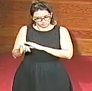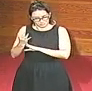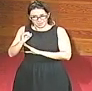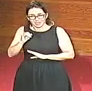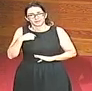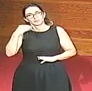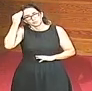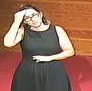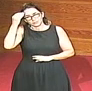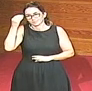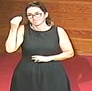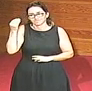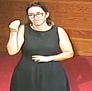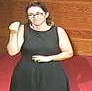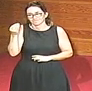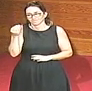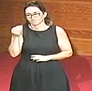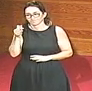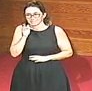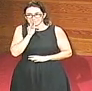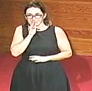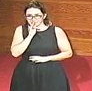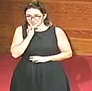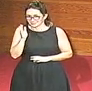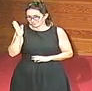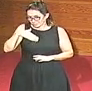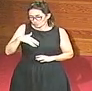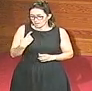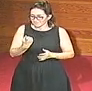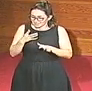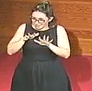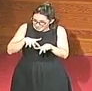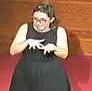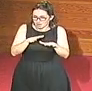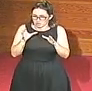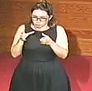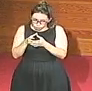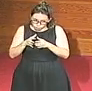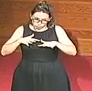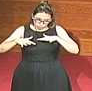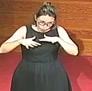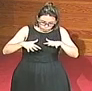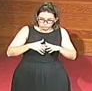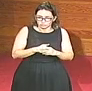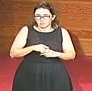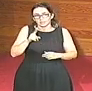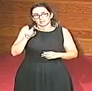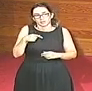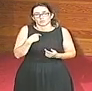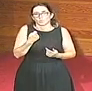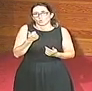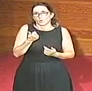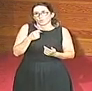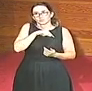decir, todavía hay hartazgo, hay escepticismo, pero falta ese movimiento, ¿no? Y me llama la atención también que cuando vengo a este tipo